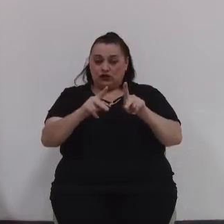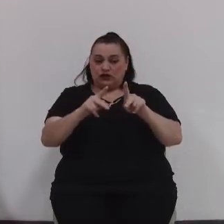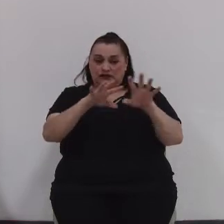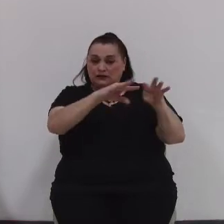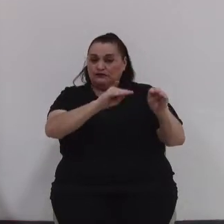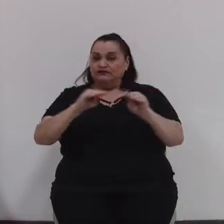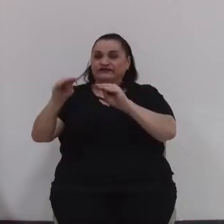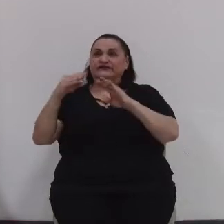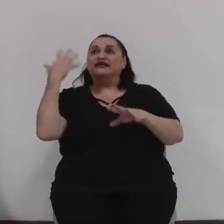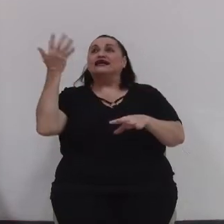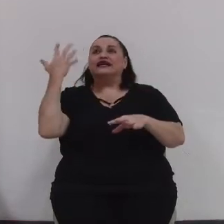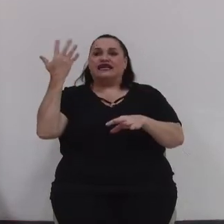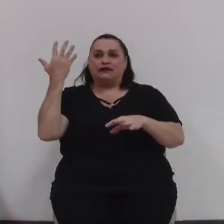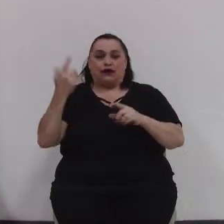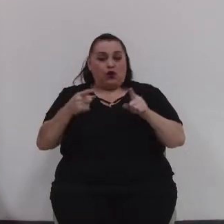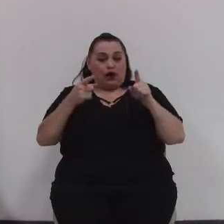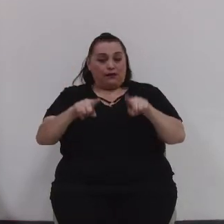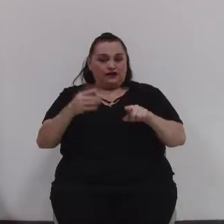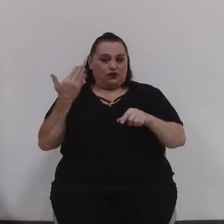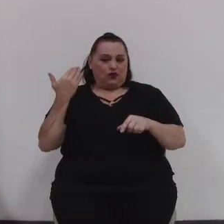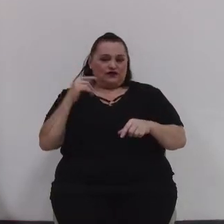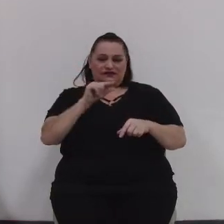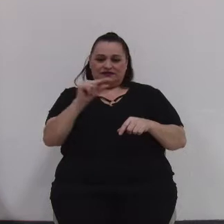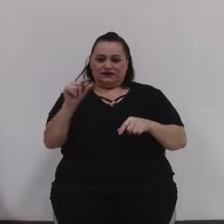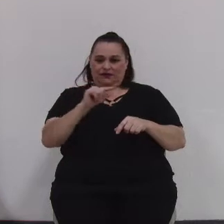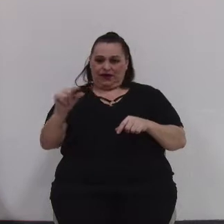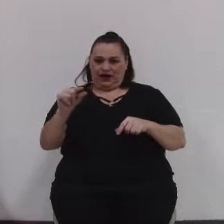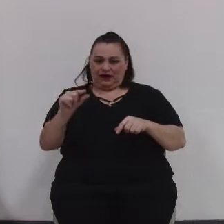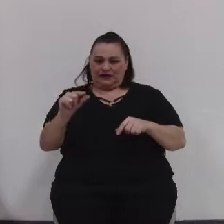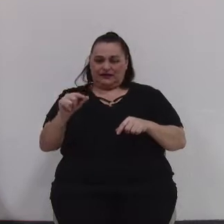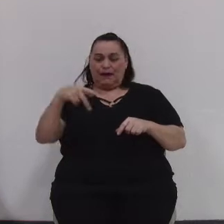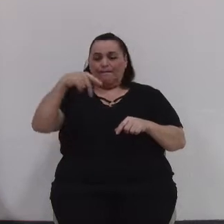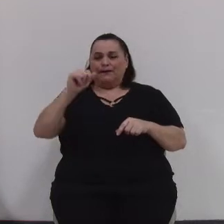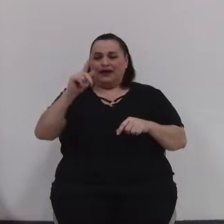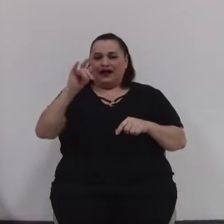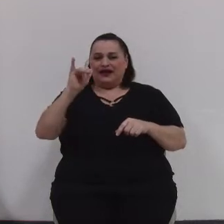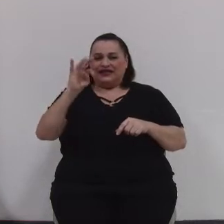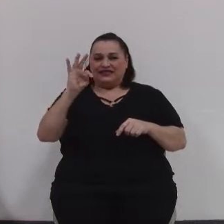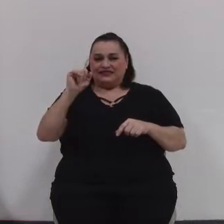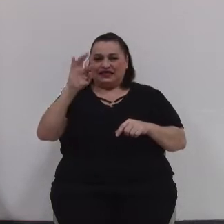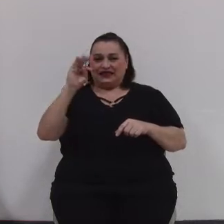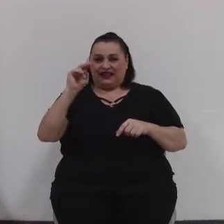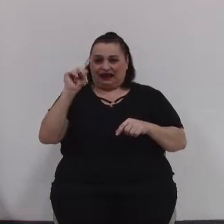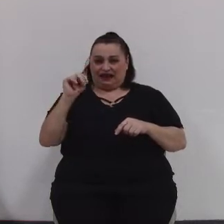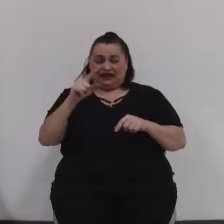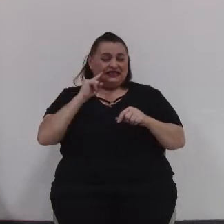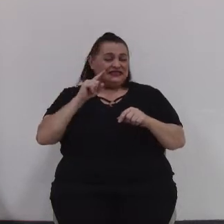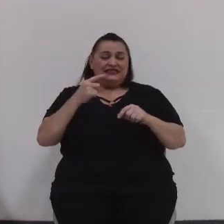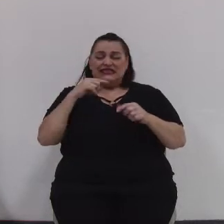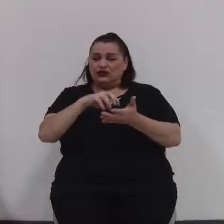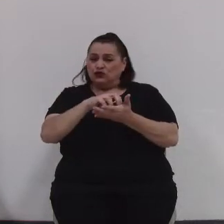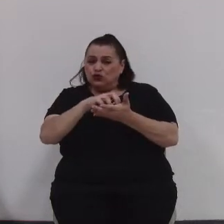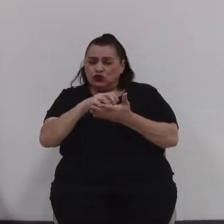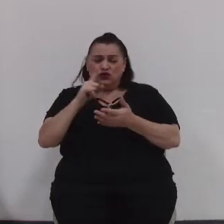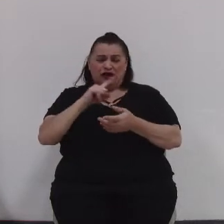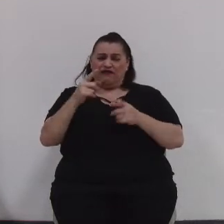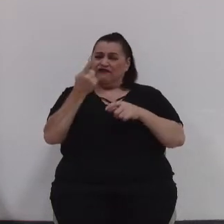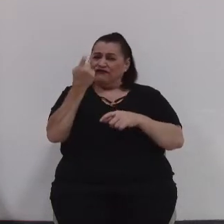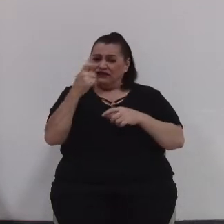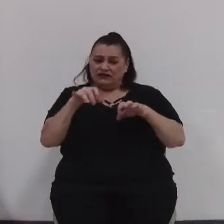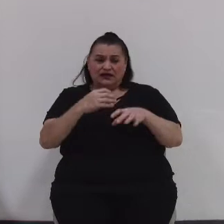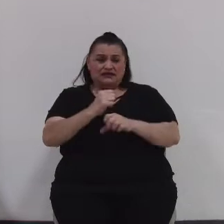que recordamos lo que aconteció hace pocas semanas en Pakistán. La incertidumbre, la desigualdad y la inseguridad suelen